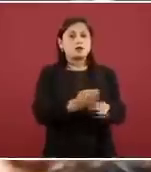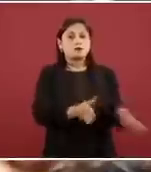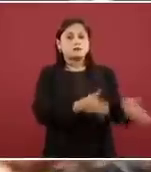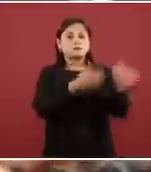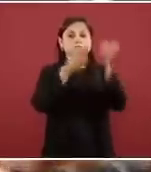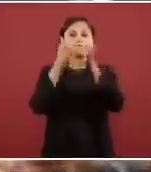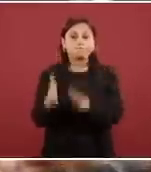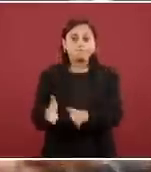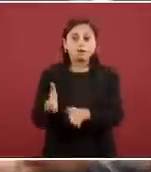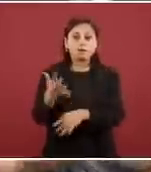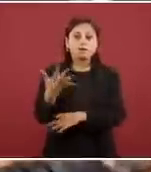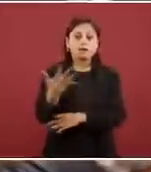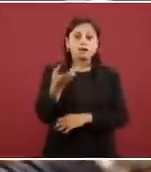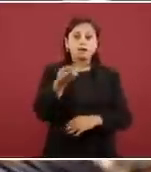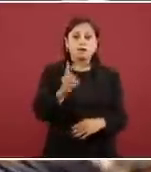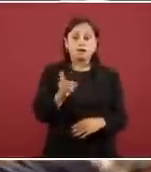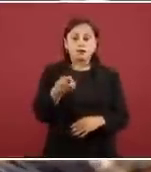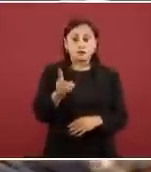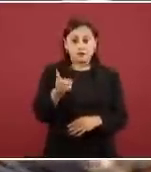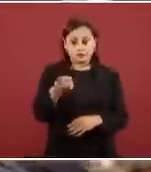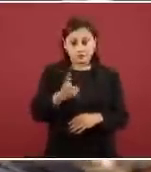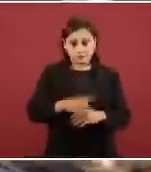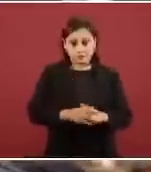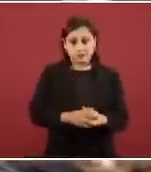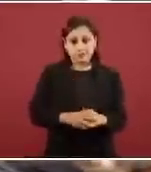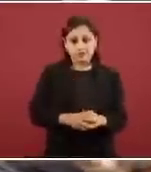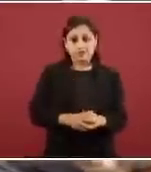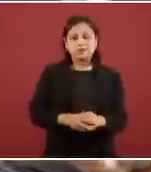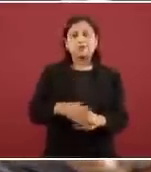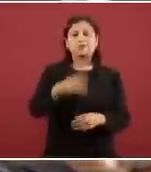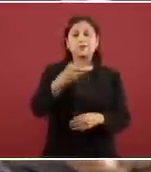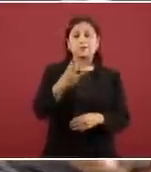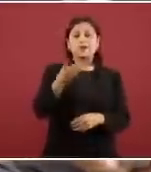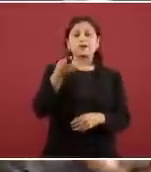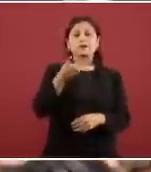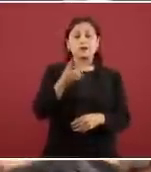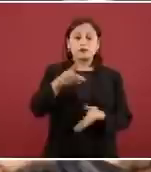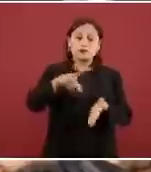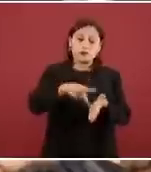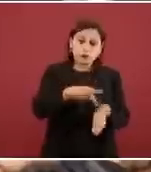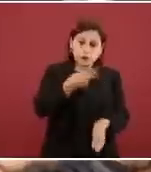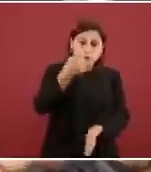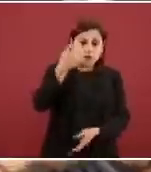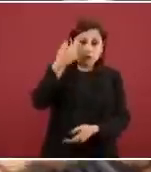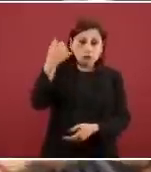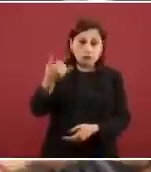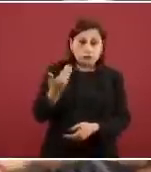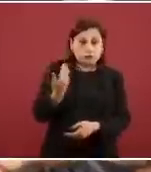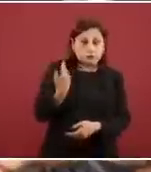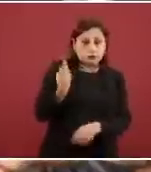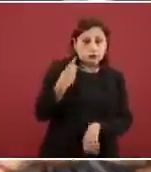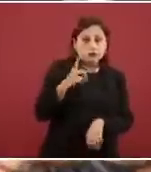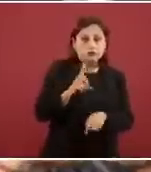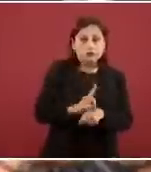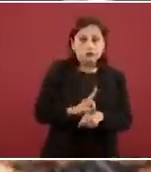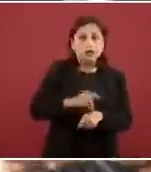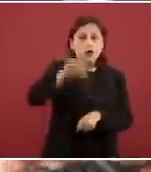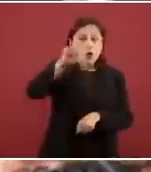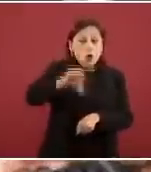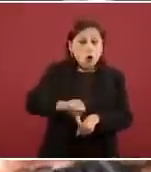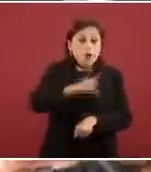al 5 de diciembre. El 3 de diciembre le vuelven a hablar, o sea, hace 2 días. Hoy era la